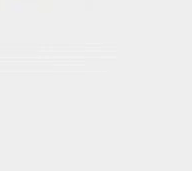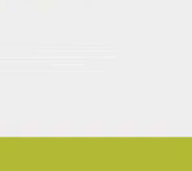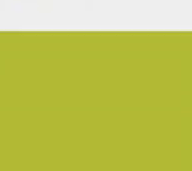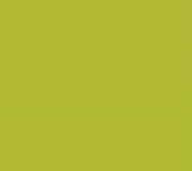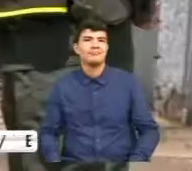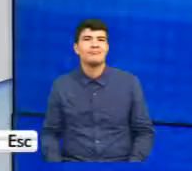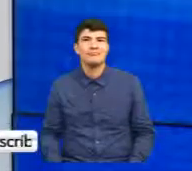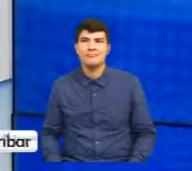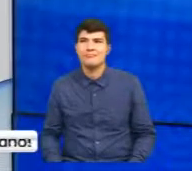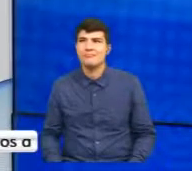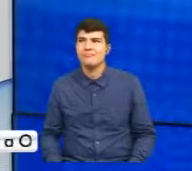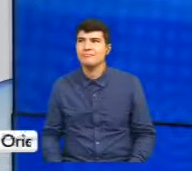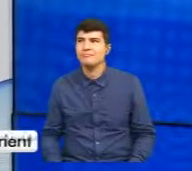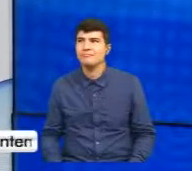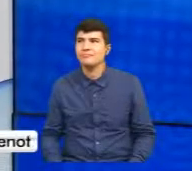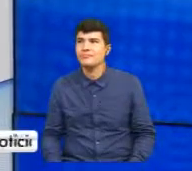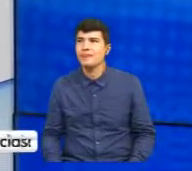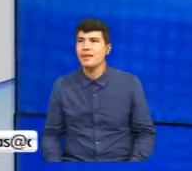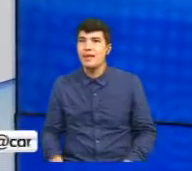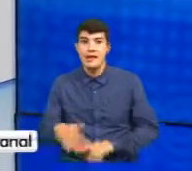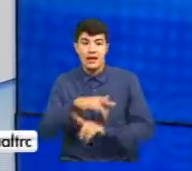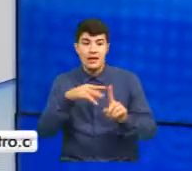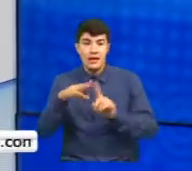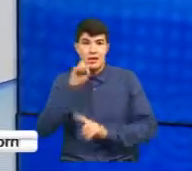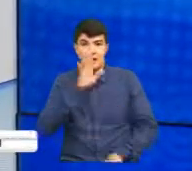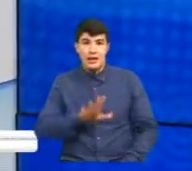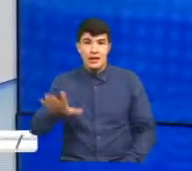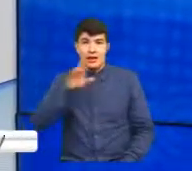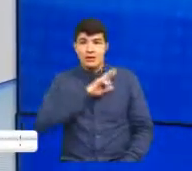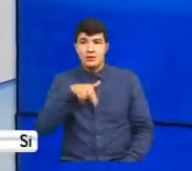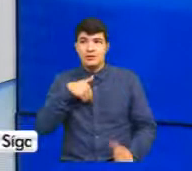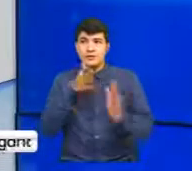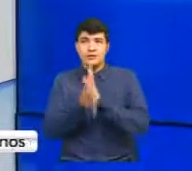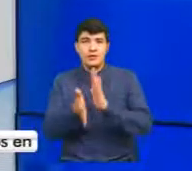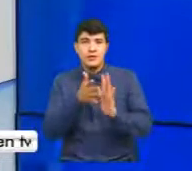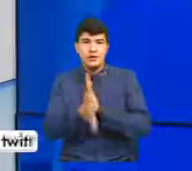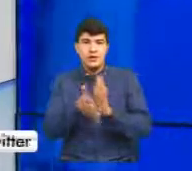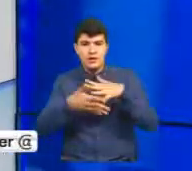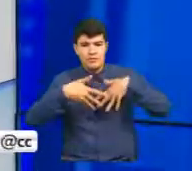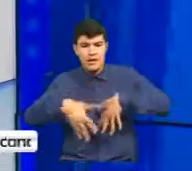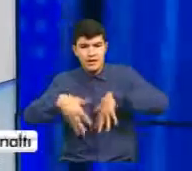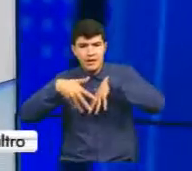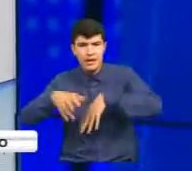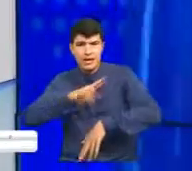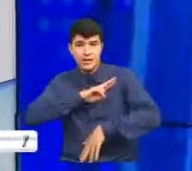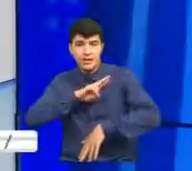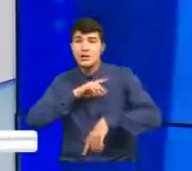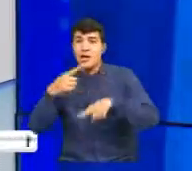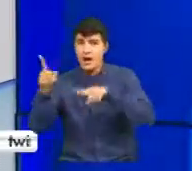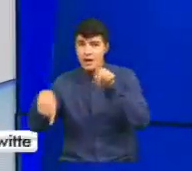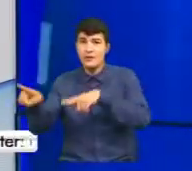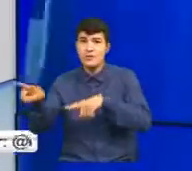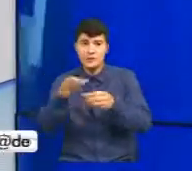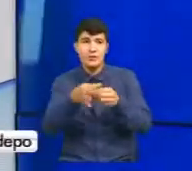canaltro.com. Pues ante este contexto nacional les contamos que la peregrinación que se vive en algunos municipios del norte de Santander ha